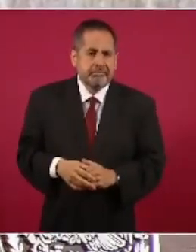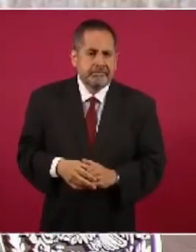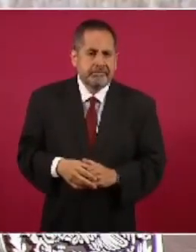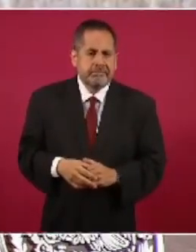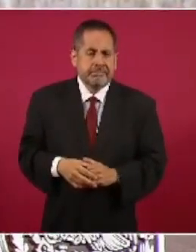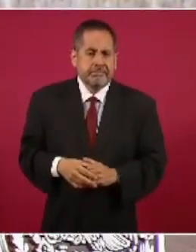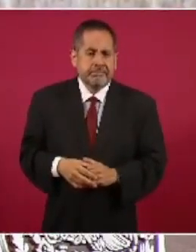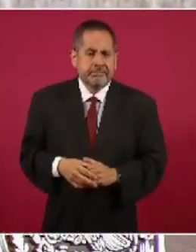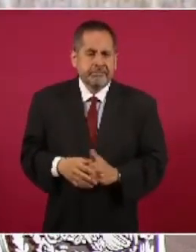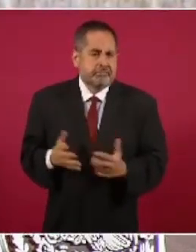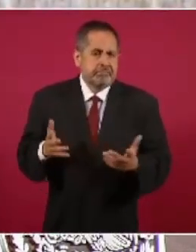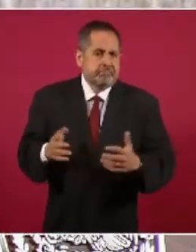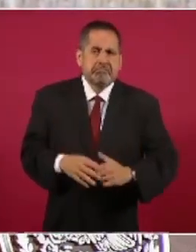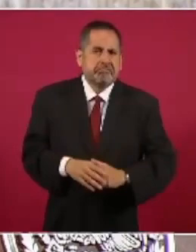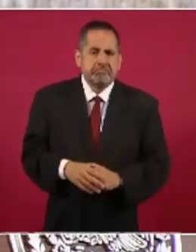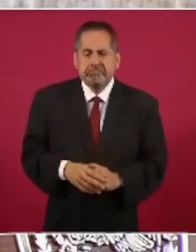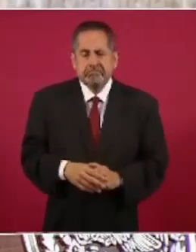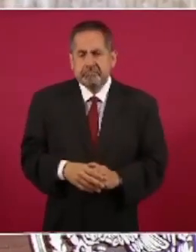¿Qué?